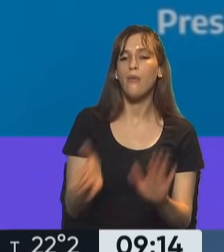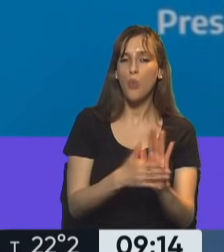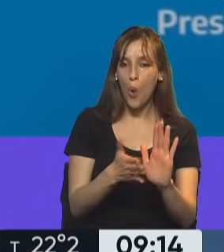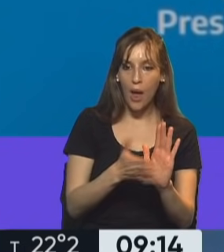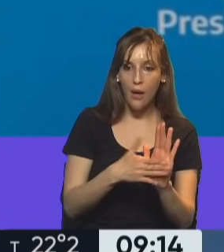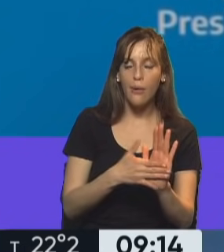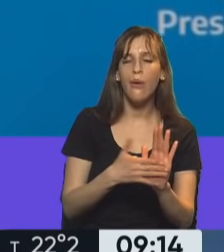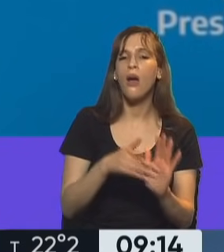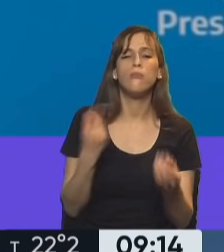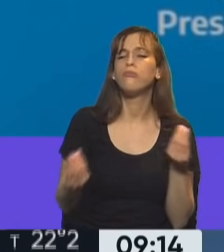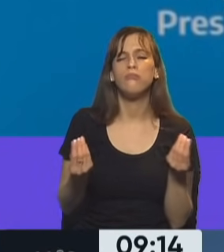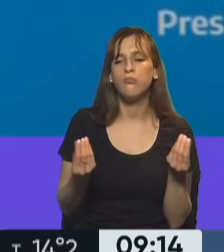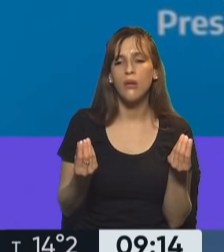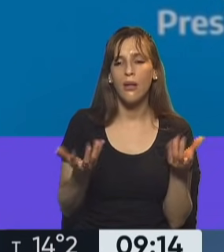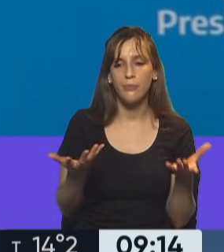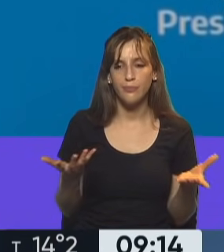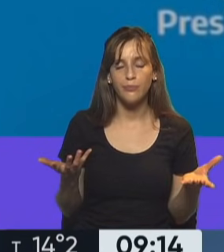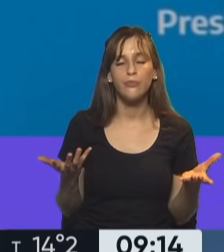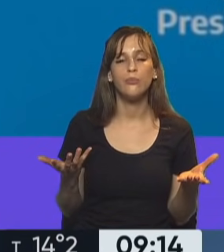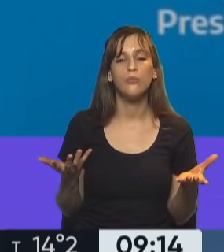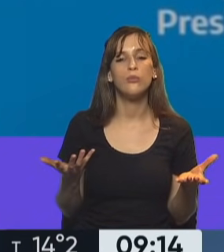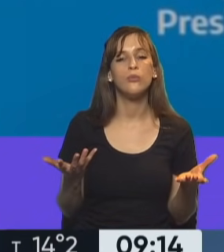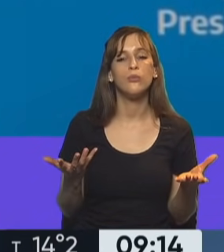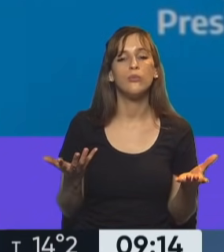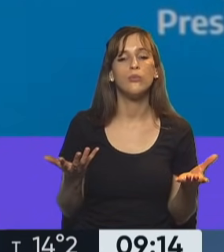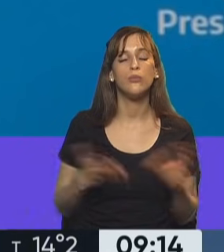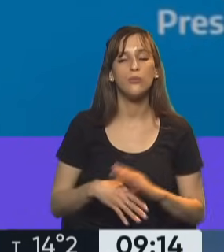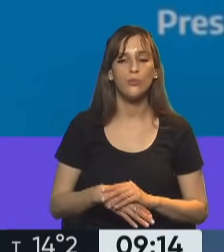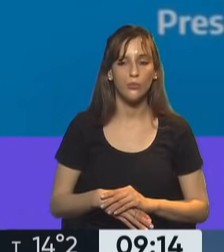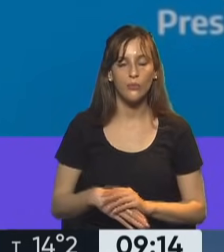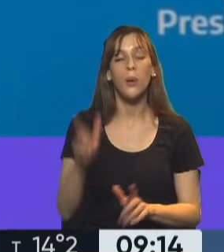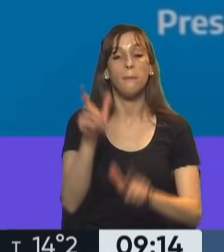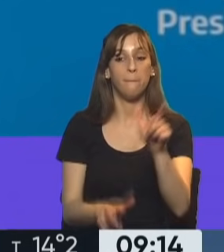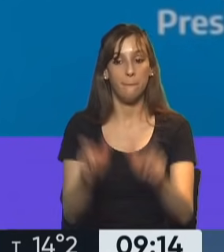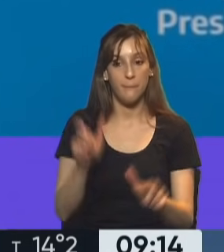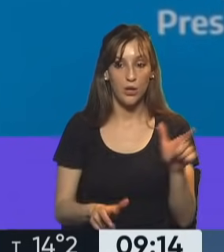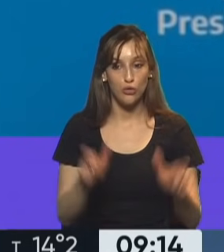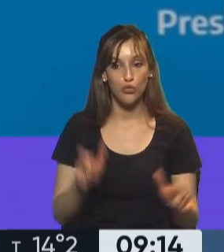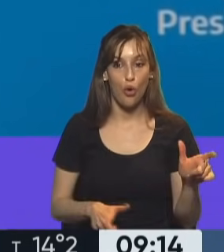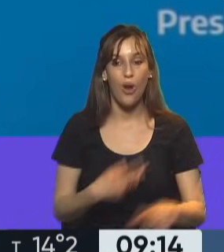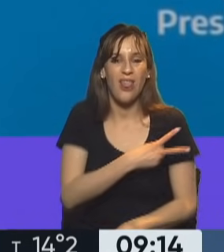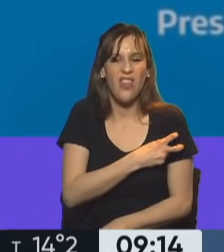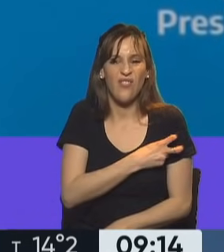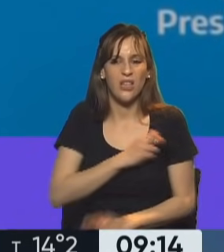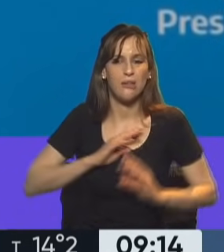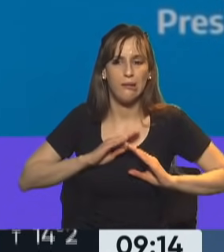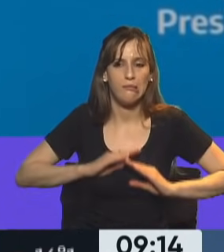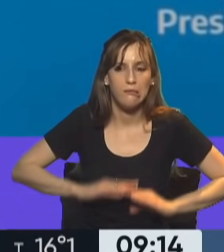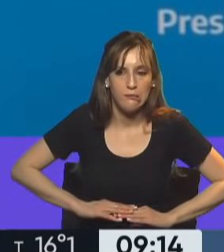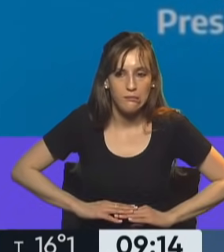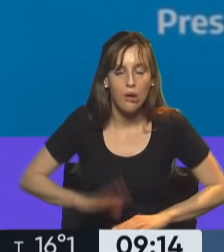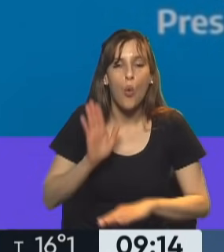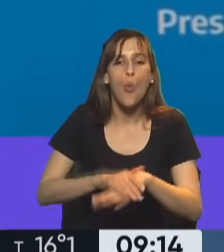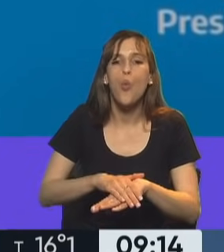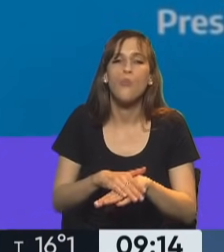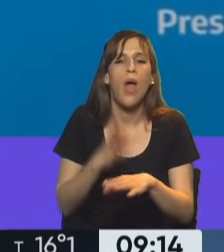es para avanzar en relación a la recomendación de las personas inmunocomprometidas, las personas que tengan las defensas bajas